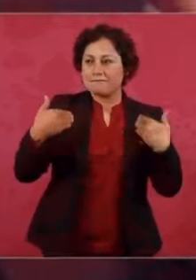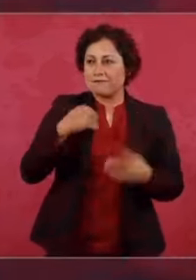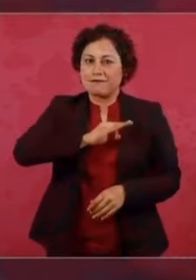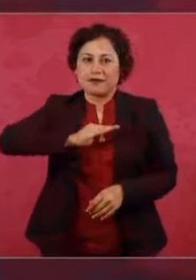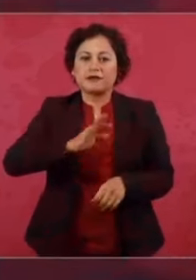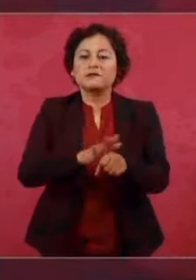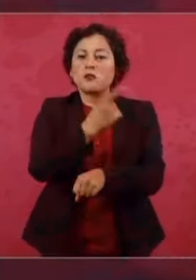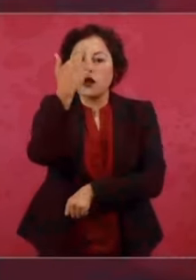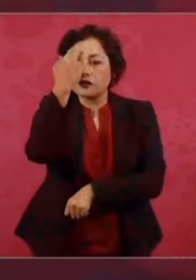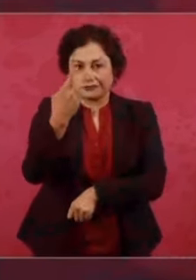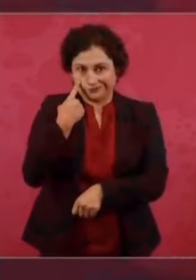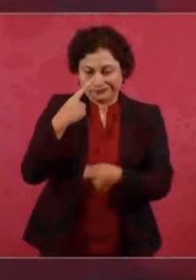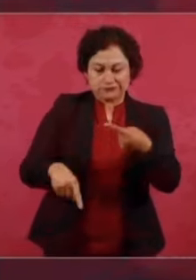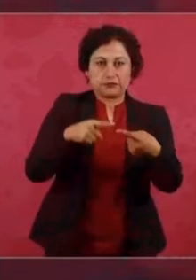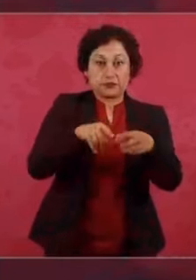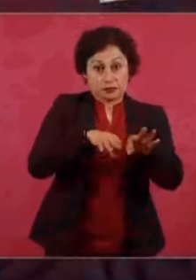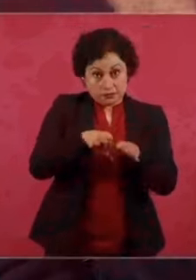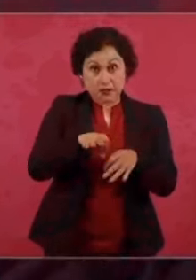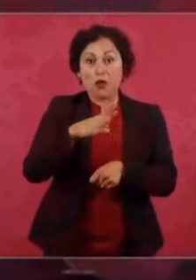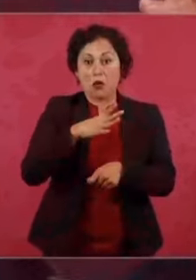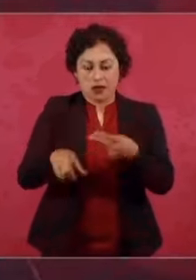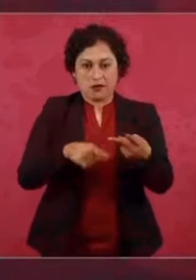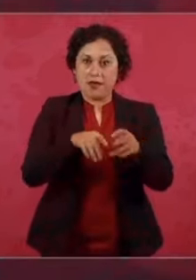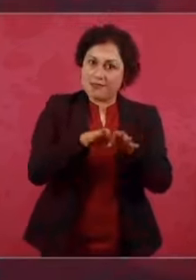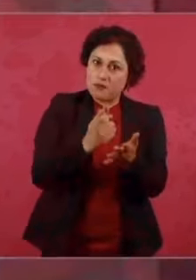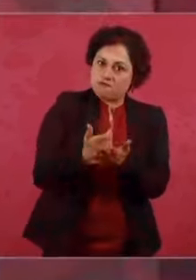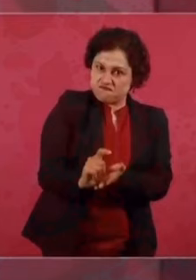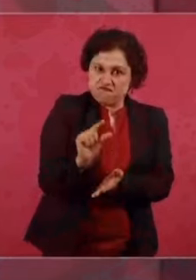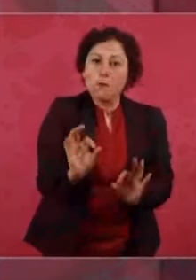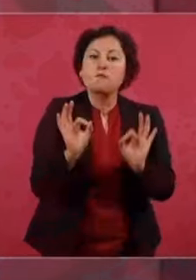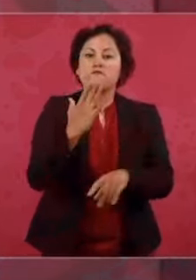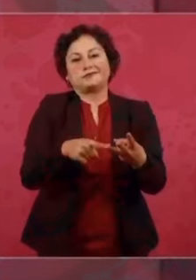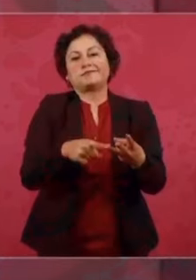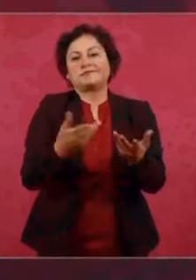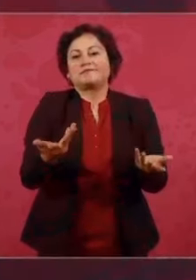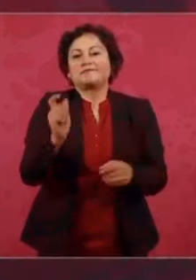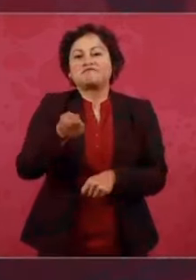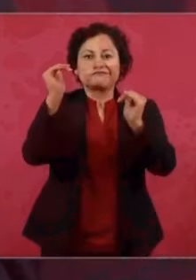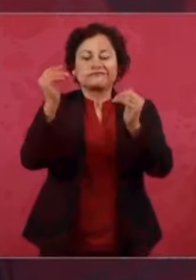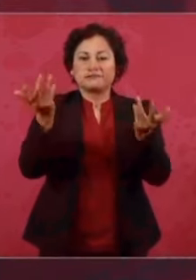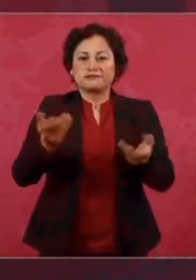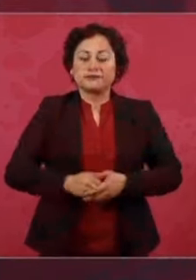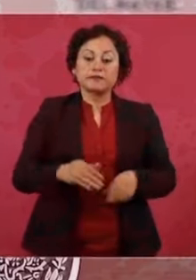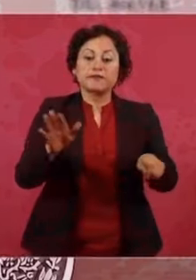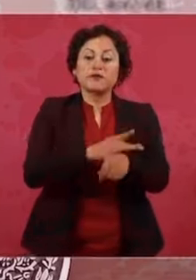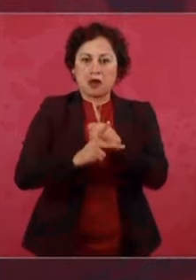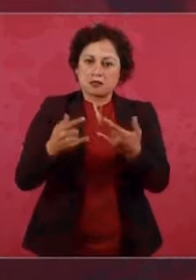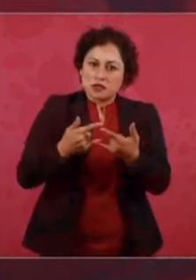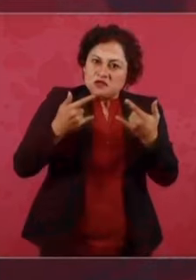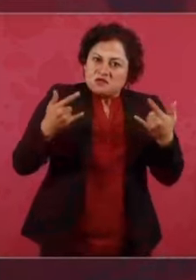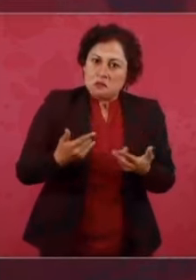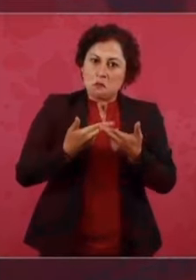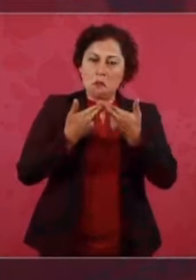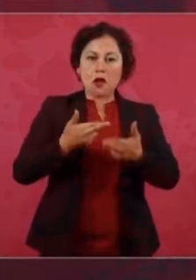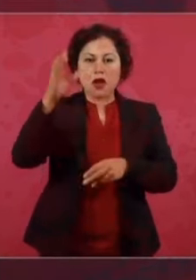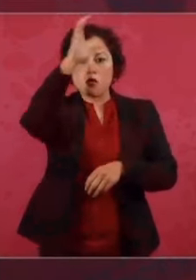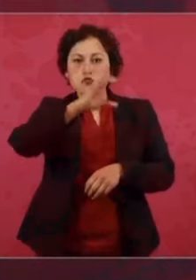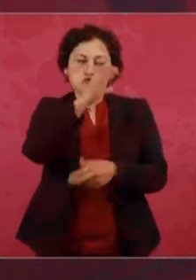pleno, buenos salarios y, sobre todo, lucidez, inteligencia. Porque somos pueblo sabio.